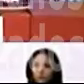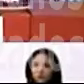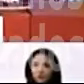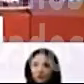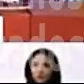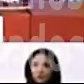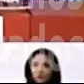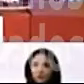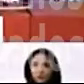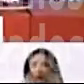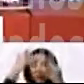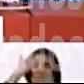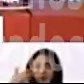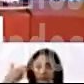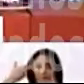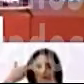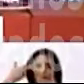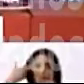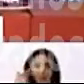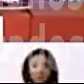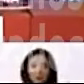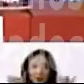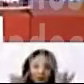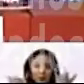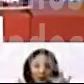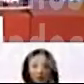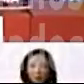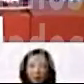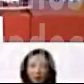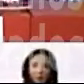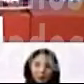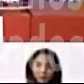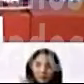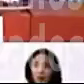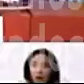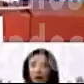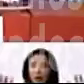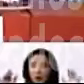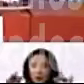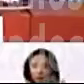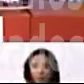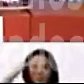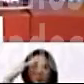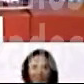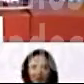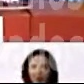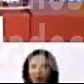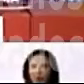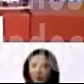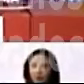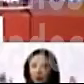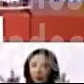El terrorismo es perverso. No mide a quién le va a hacer daño. No mide.